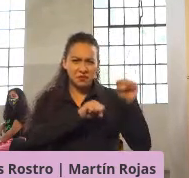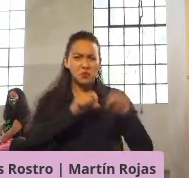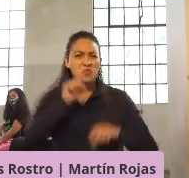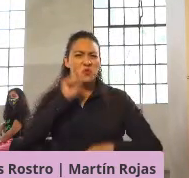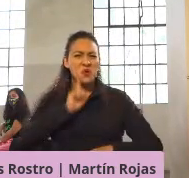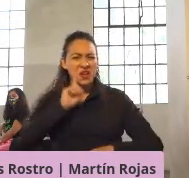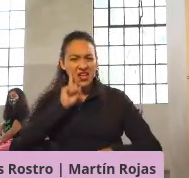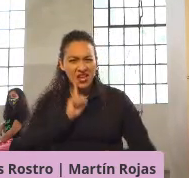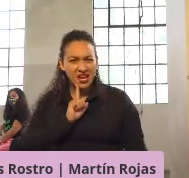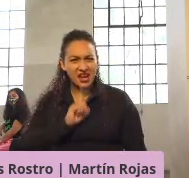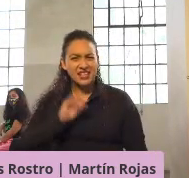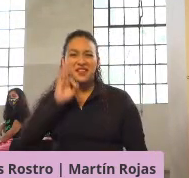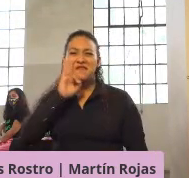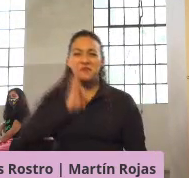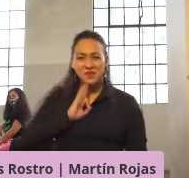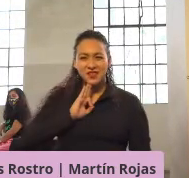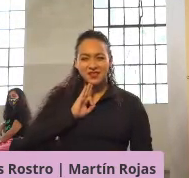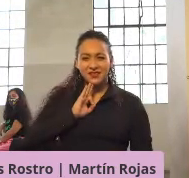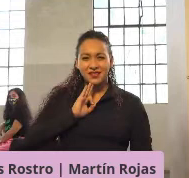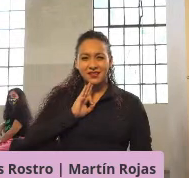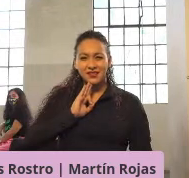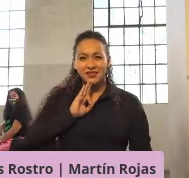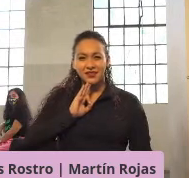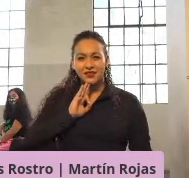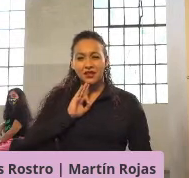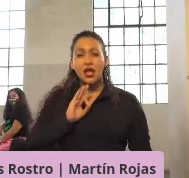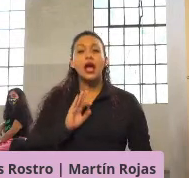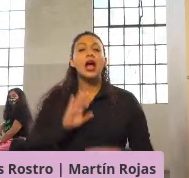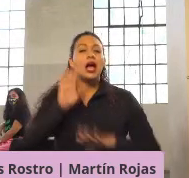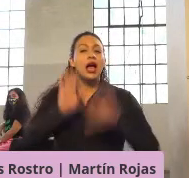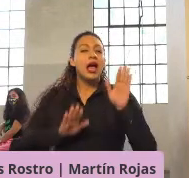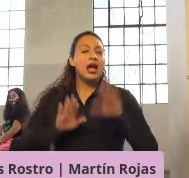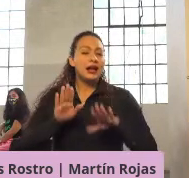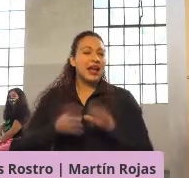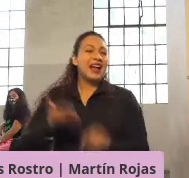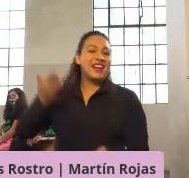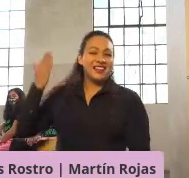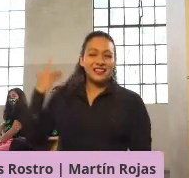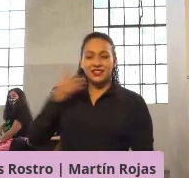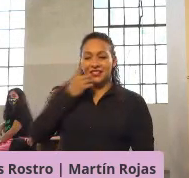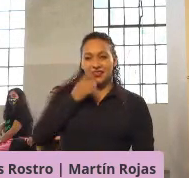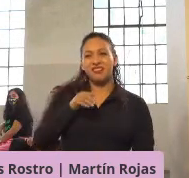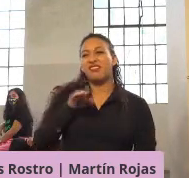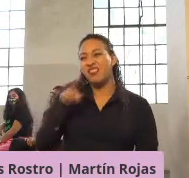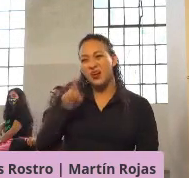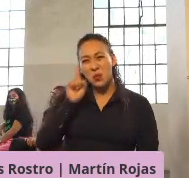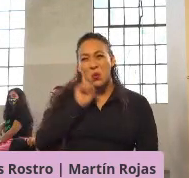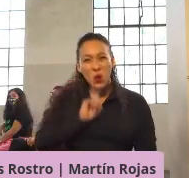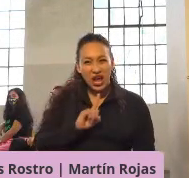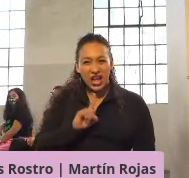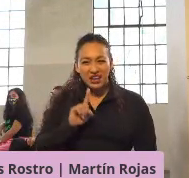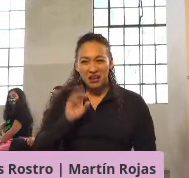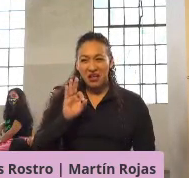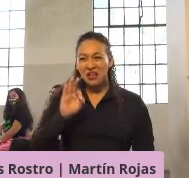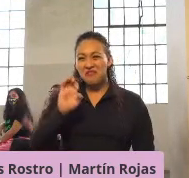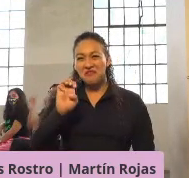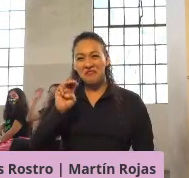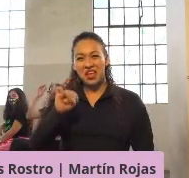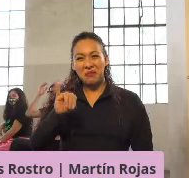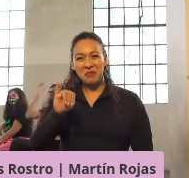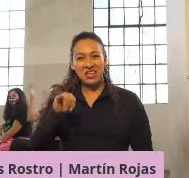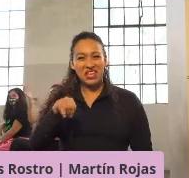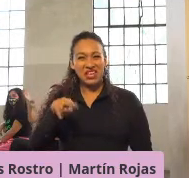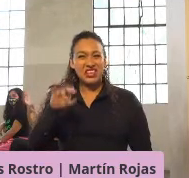soy feminista? Porque pensaban que era como súper radical o que era peligroso, estaba muy estigmatizado. Y hoy, después de